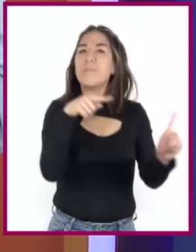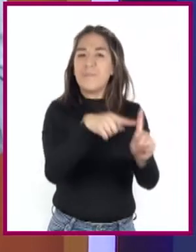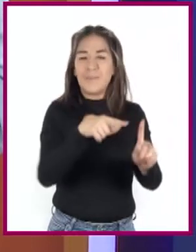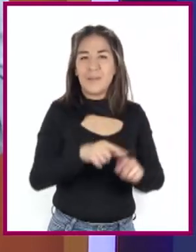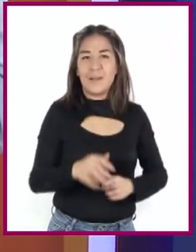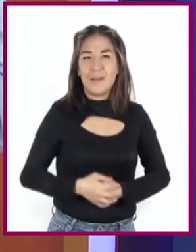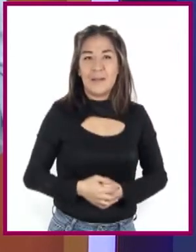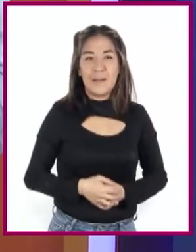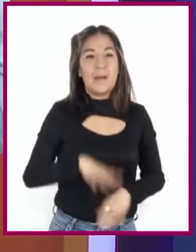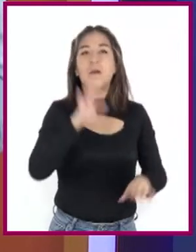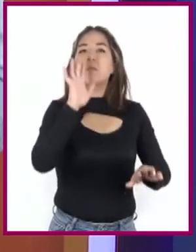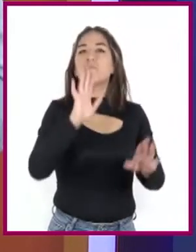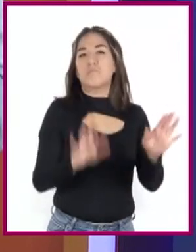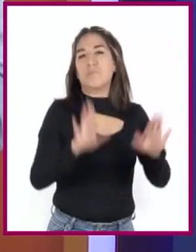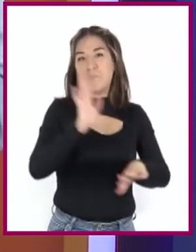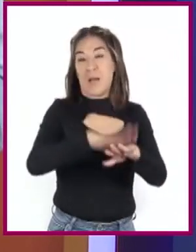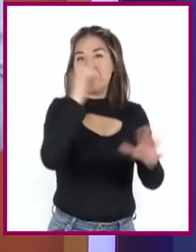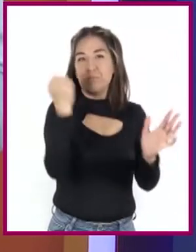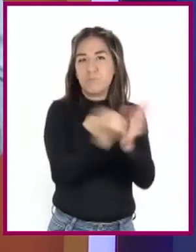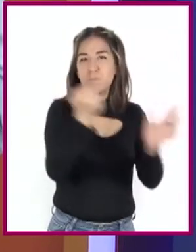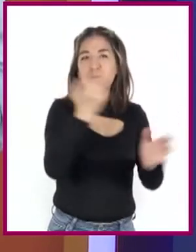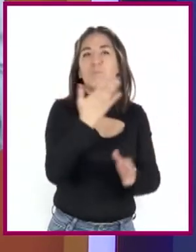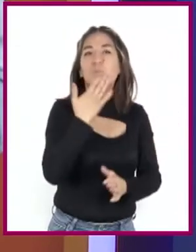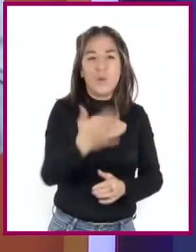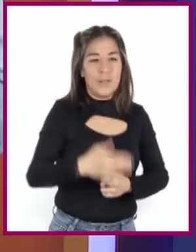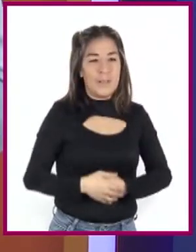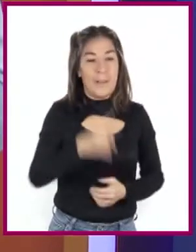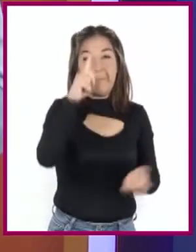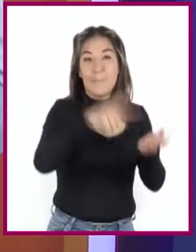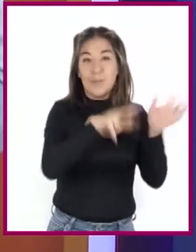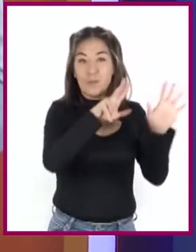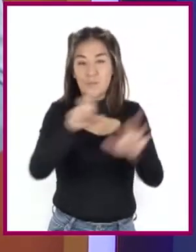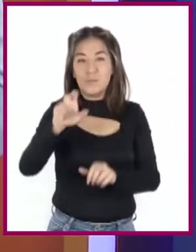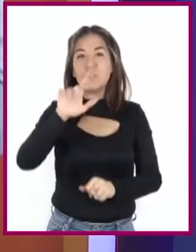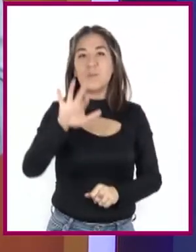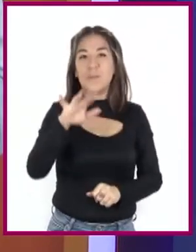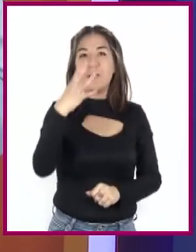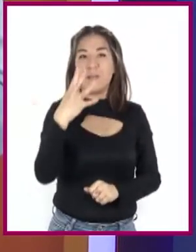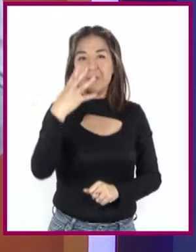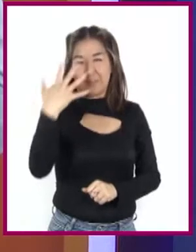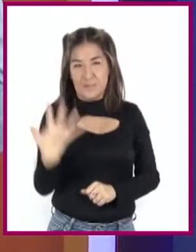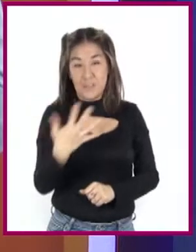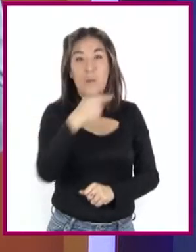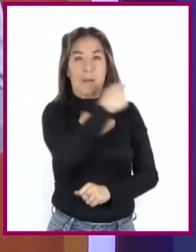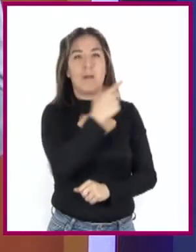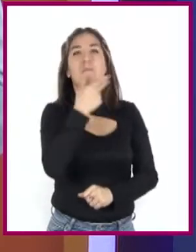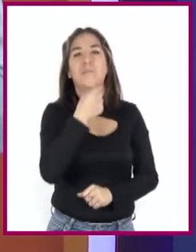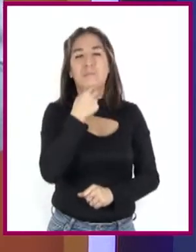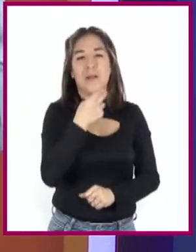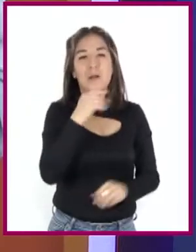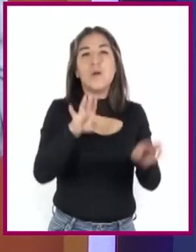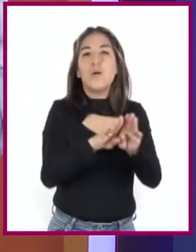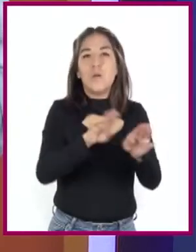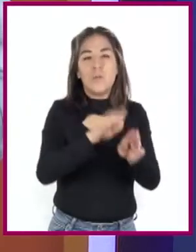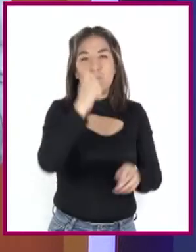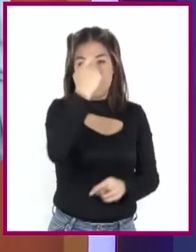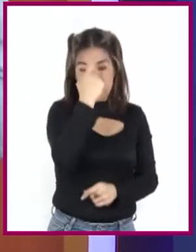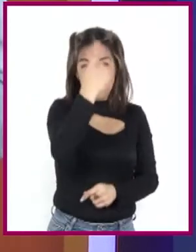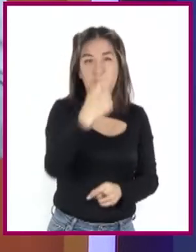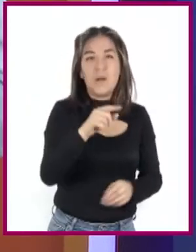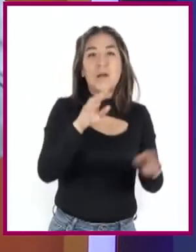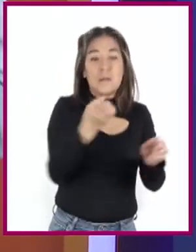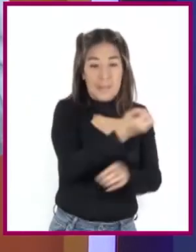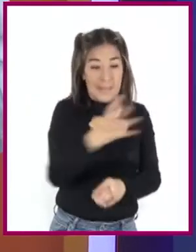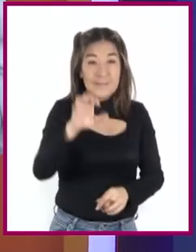que patentó David Edward Hughes en 1855, con el que se podían transmitir hasta 60 palabras